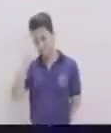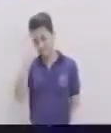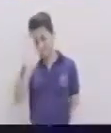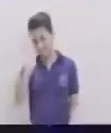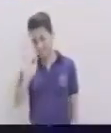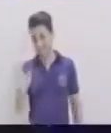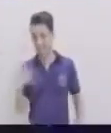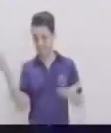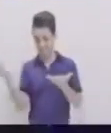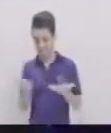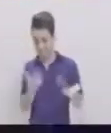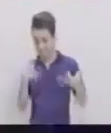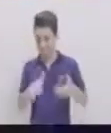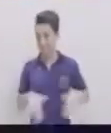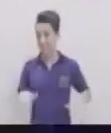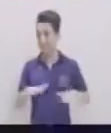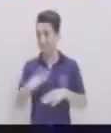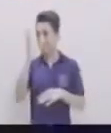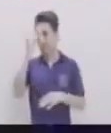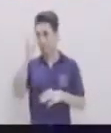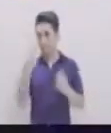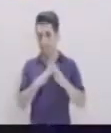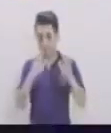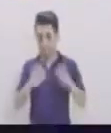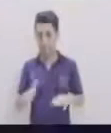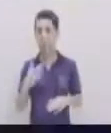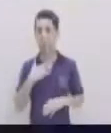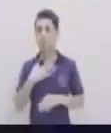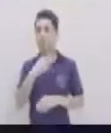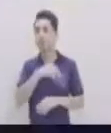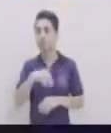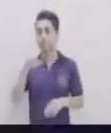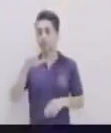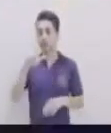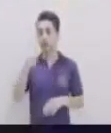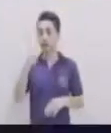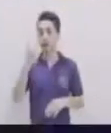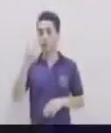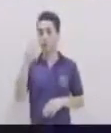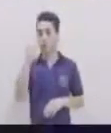Hola a todos, bienvenidos a este espacio educativo Aprende en Casa. Mi nombre